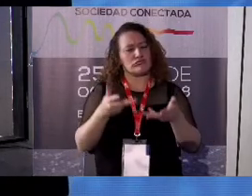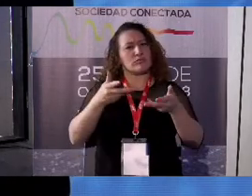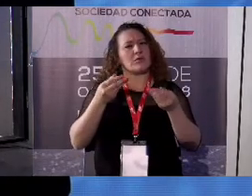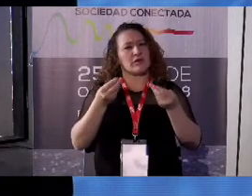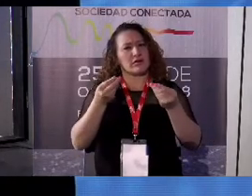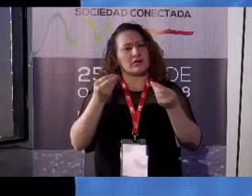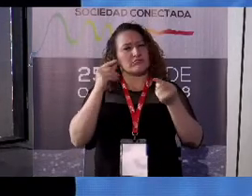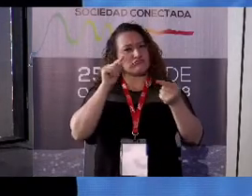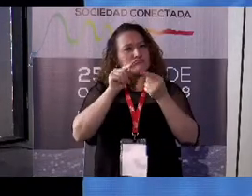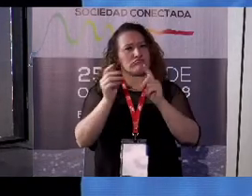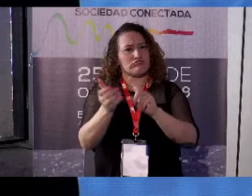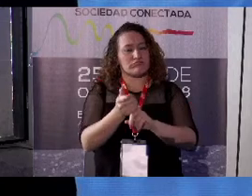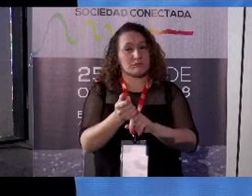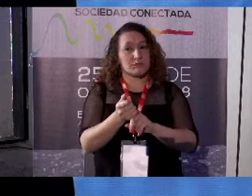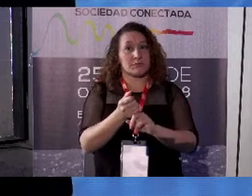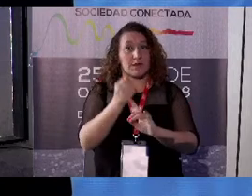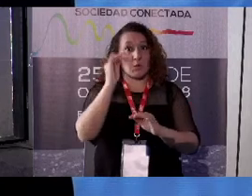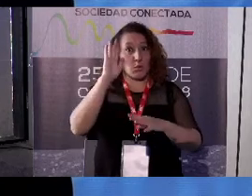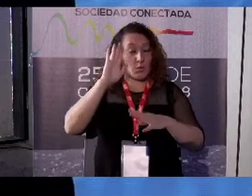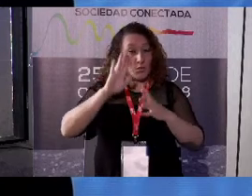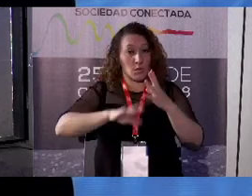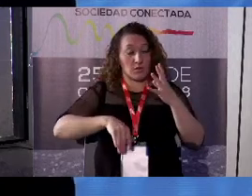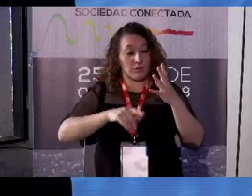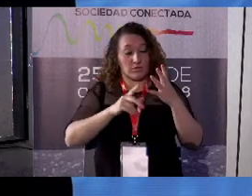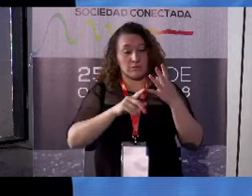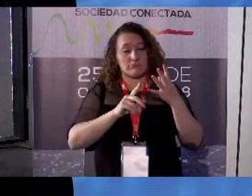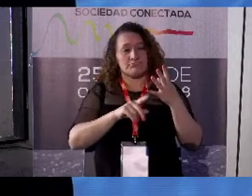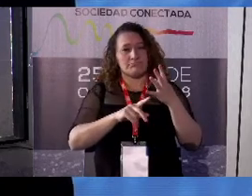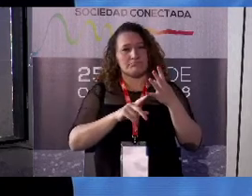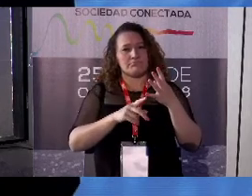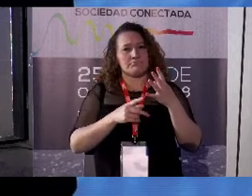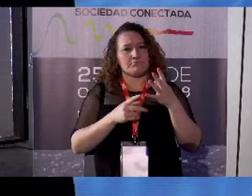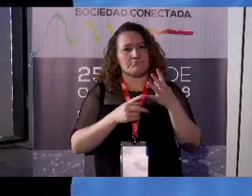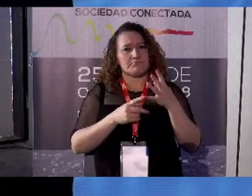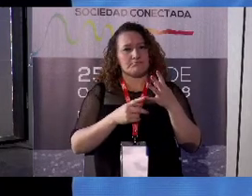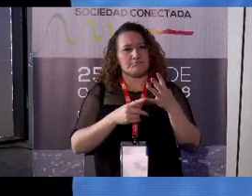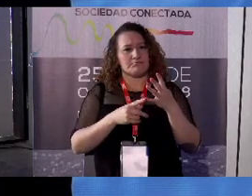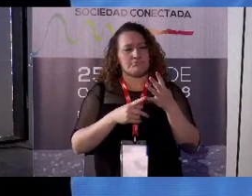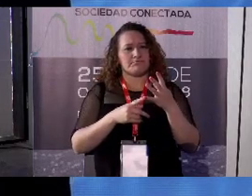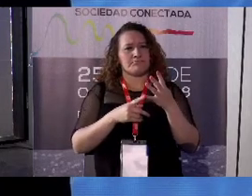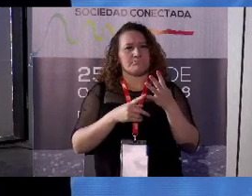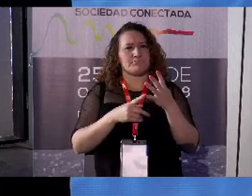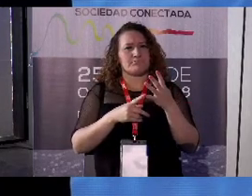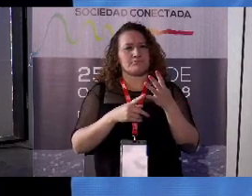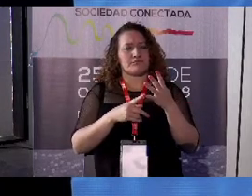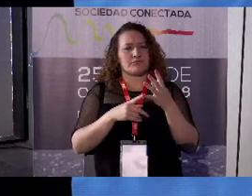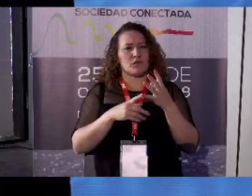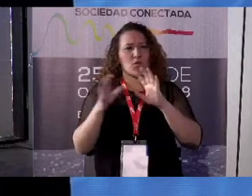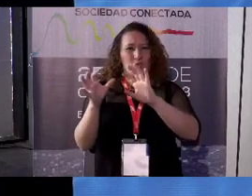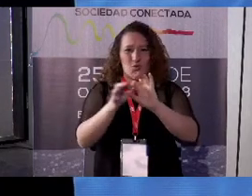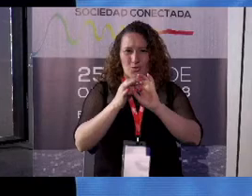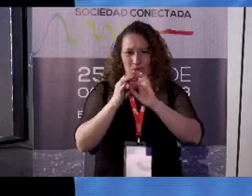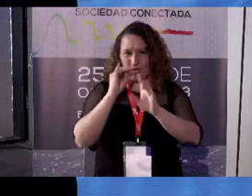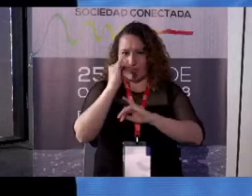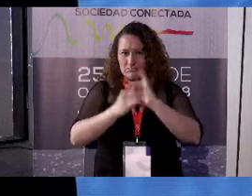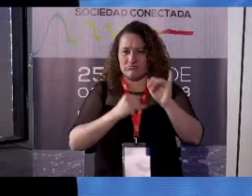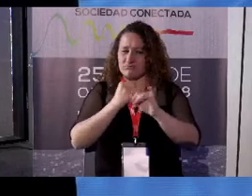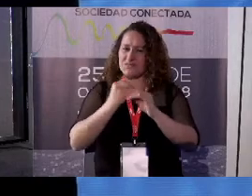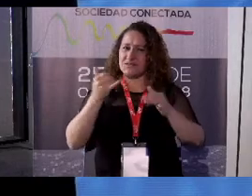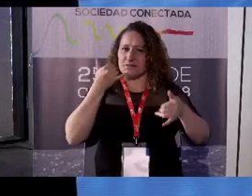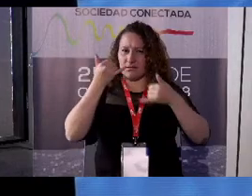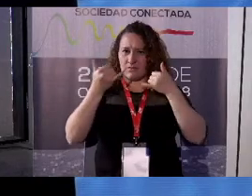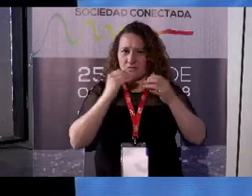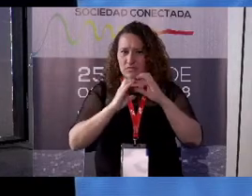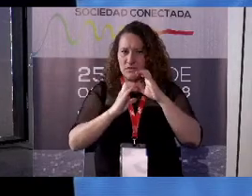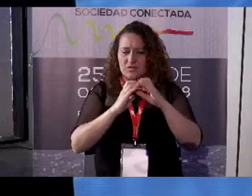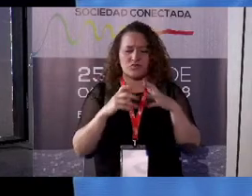estos objetivos y la última parte ya específicamente lo que está haciendo la unión internacional de telecomunicaciones con respecto